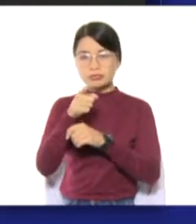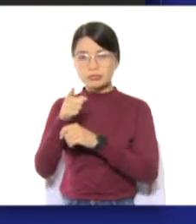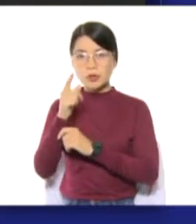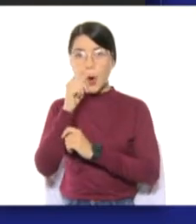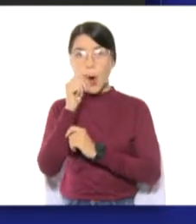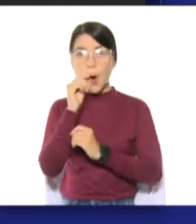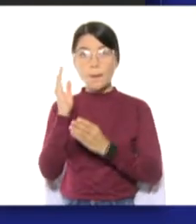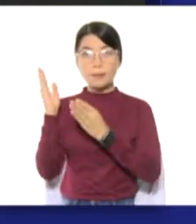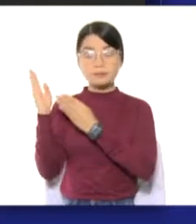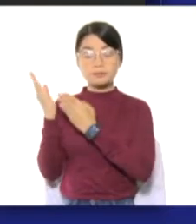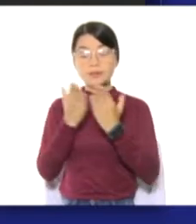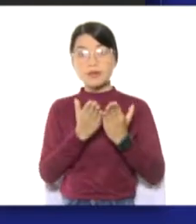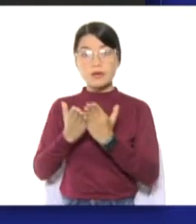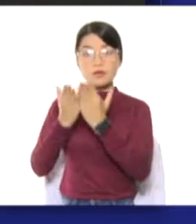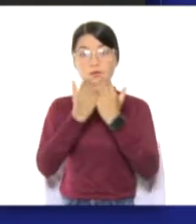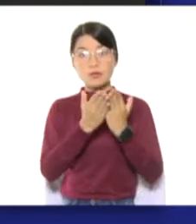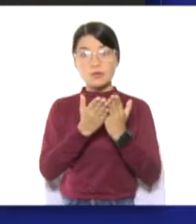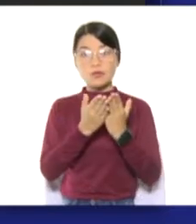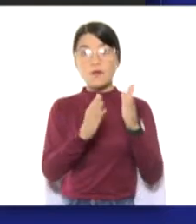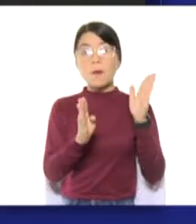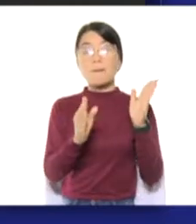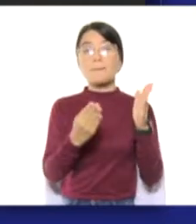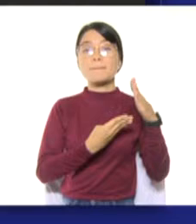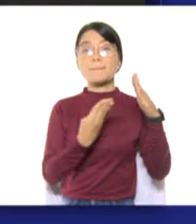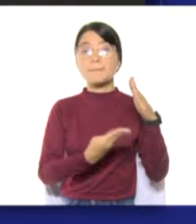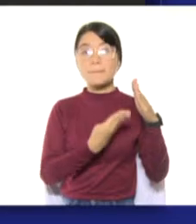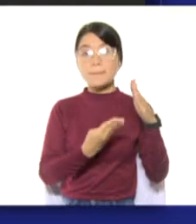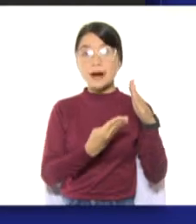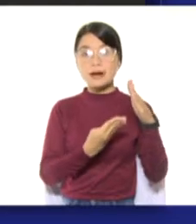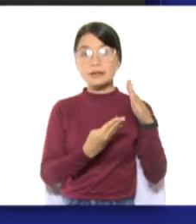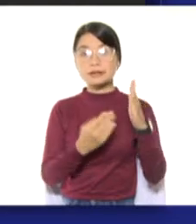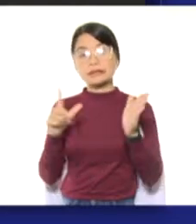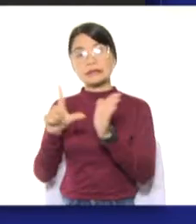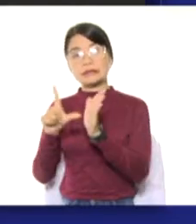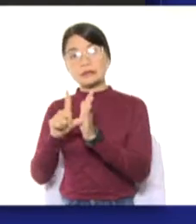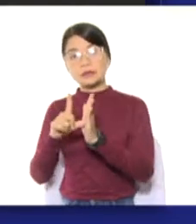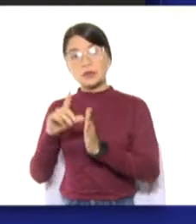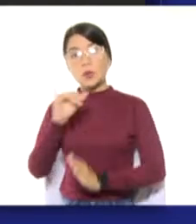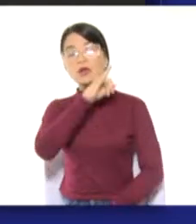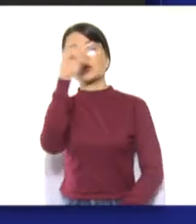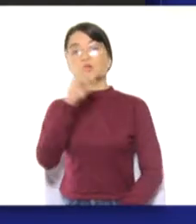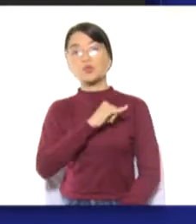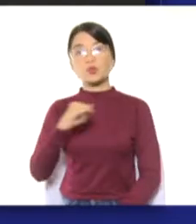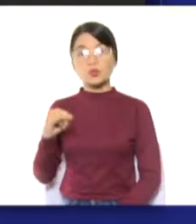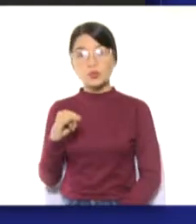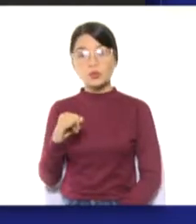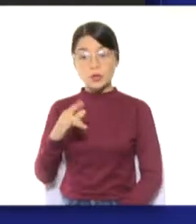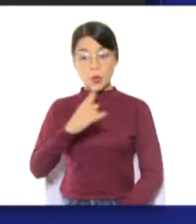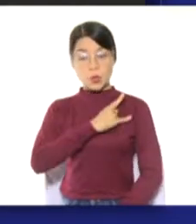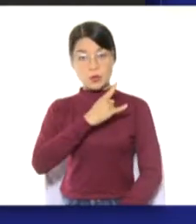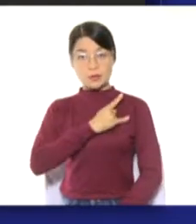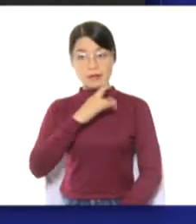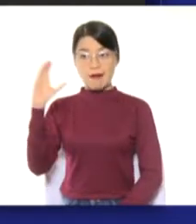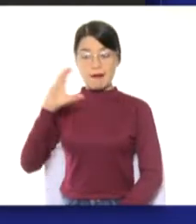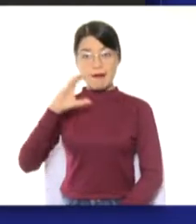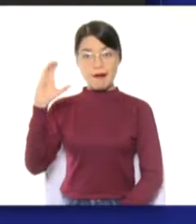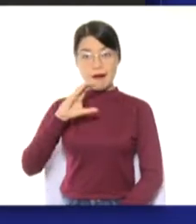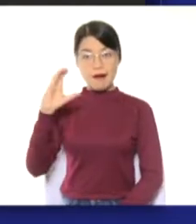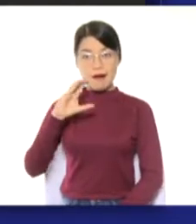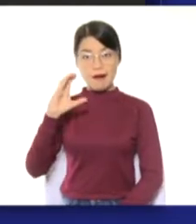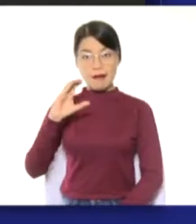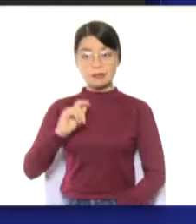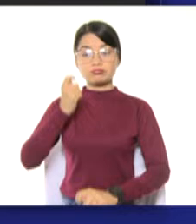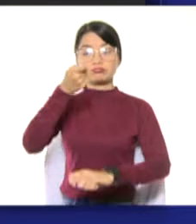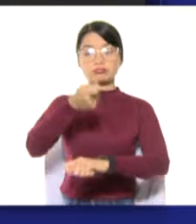Ocando estudió la primaria y la secundaria en el estado Zulia y la universidad en Caracas, donde egresó de